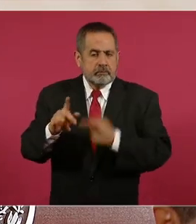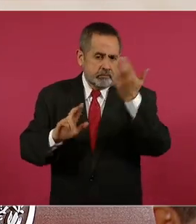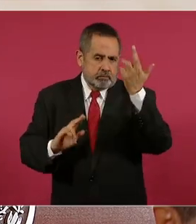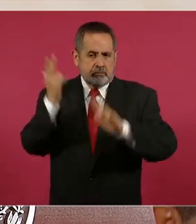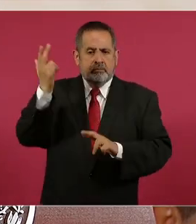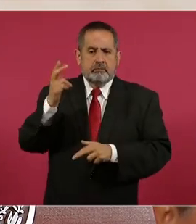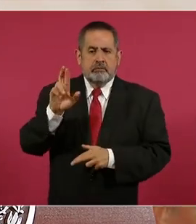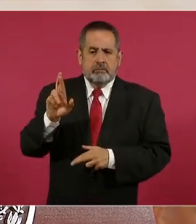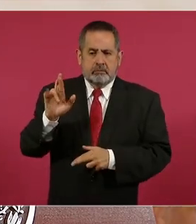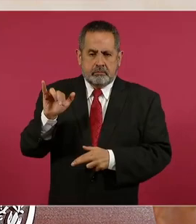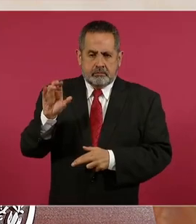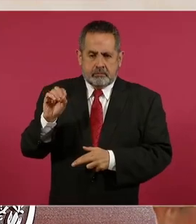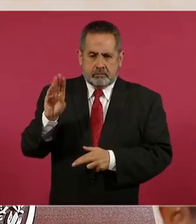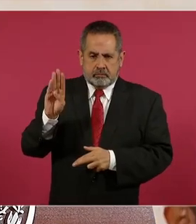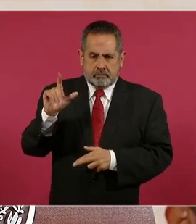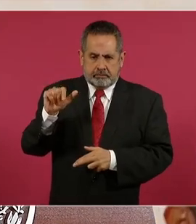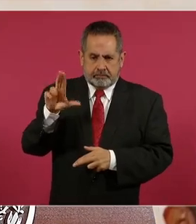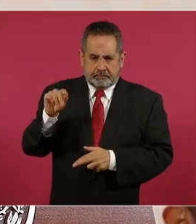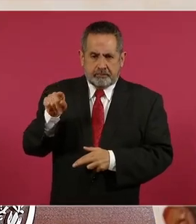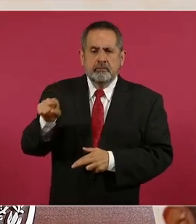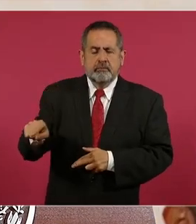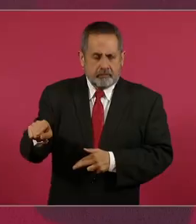huelga, más que nada,